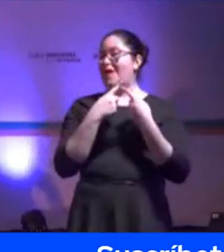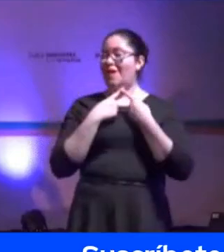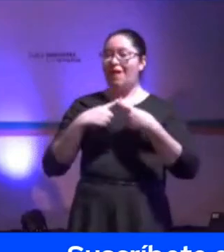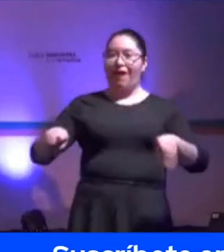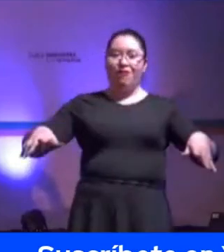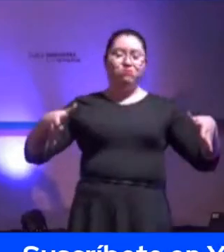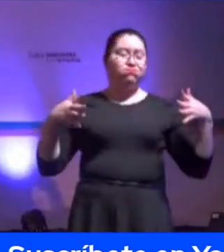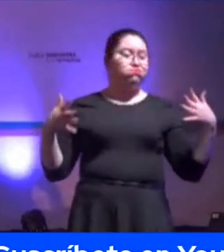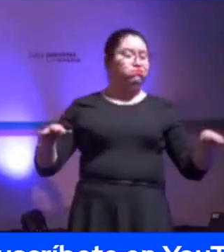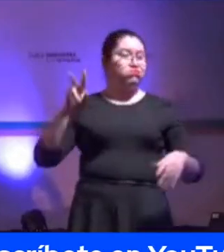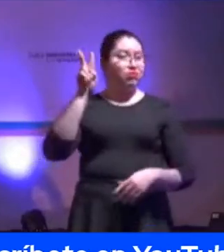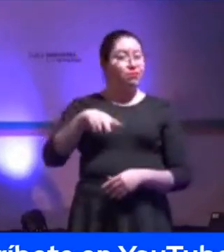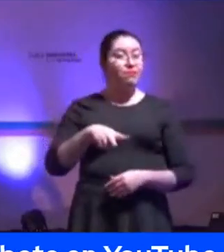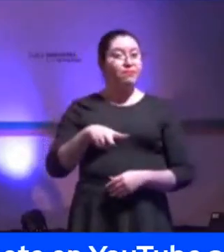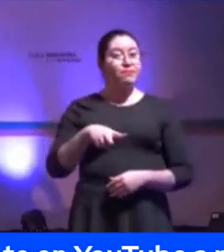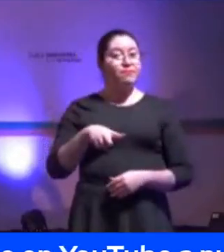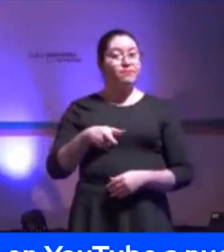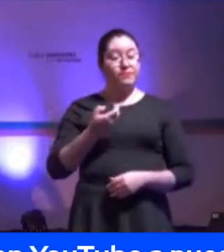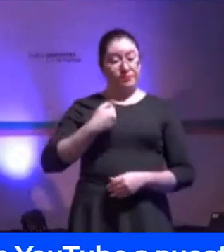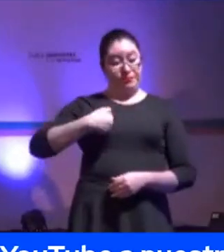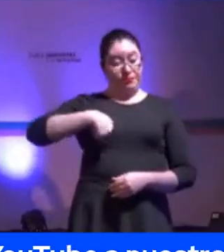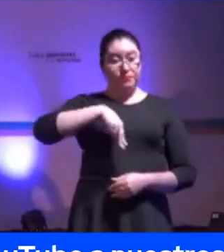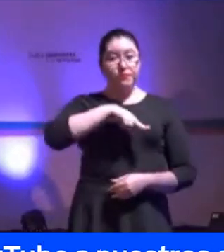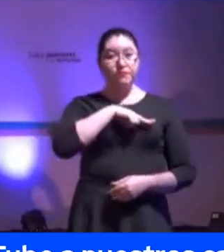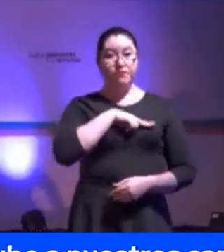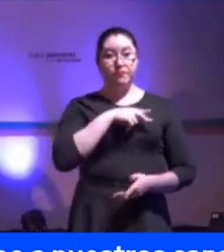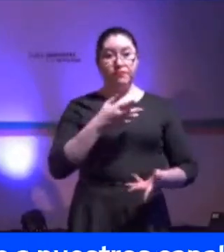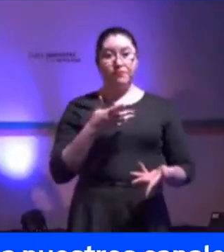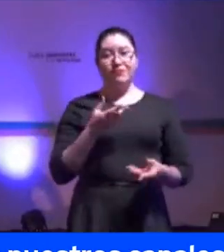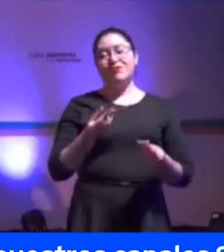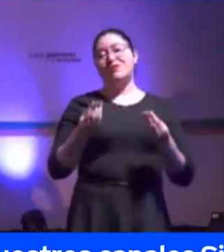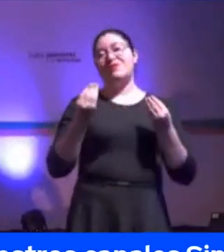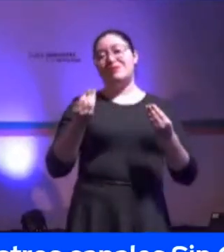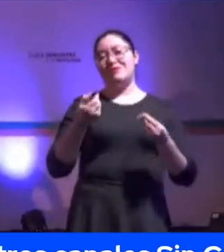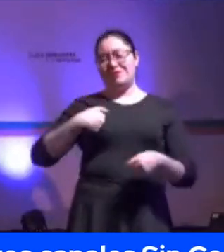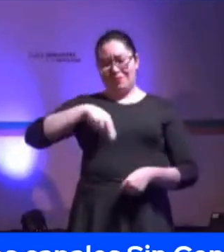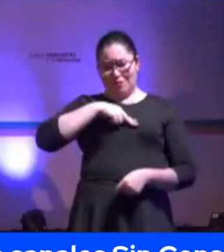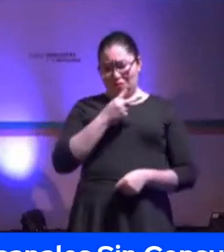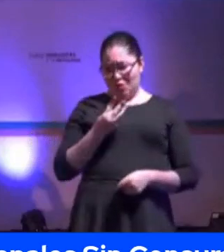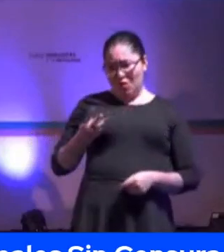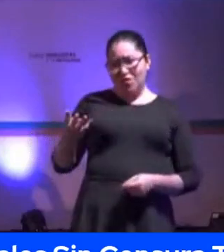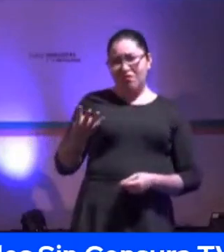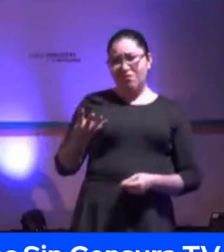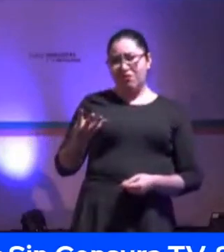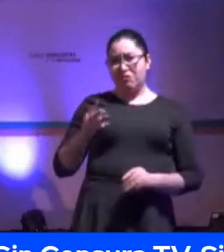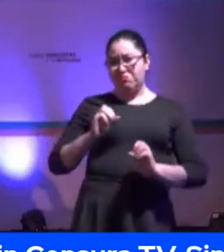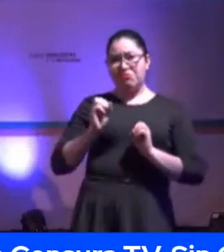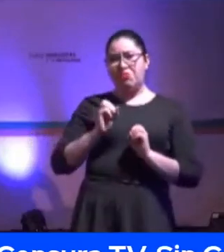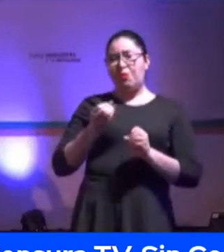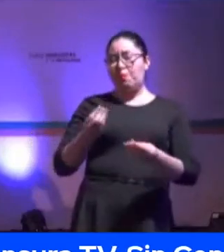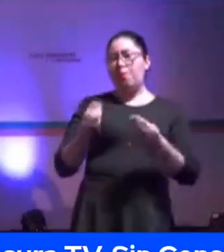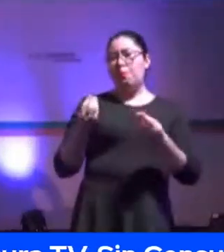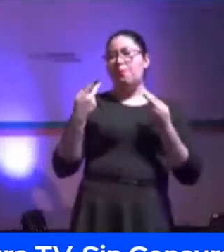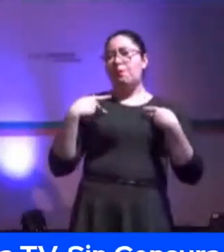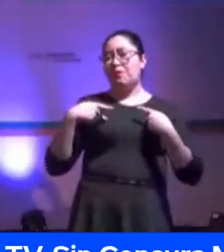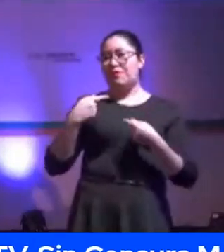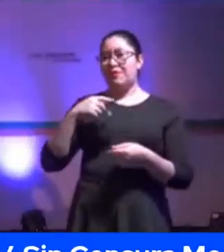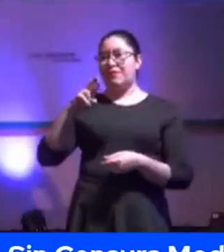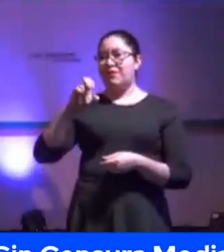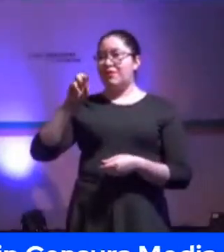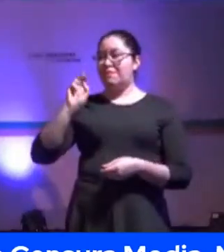abismal. Mientras nosotros, o muchos, porque no solamente somos los que estamos acá, yo aquí veo a